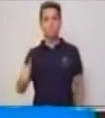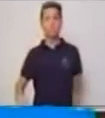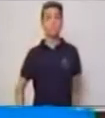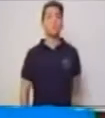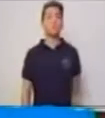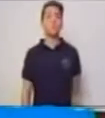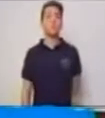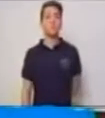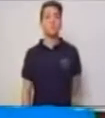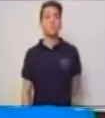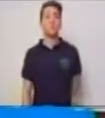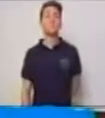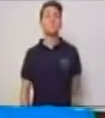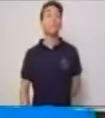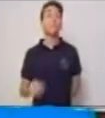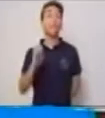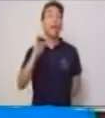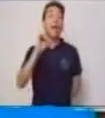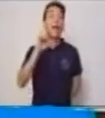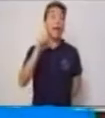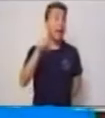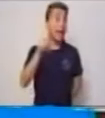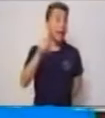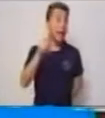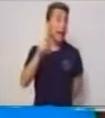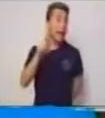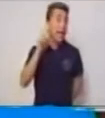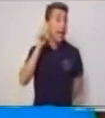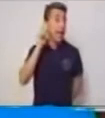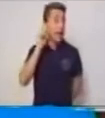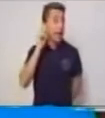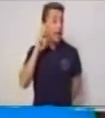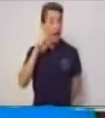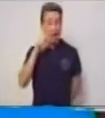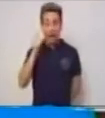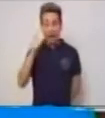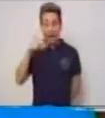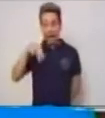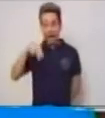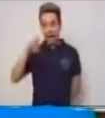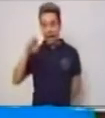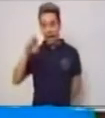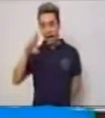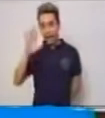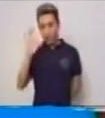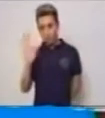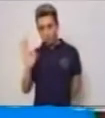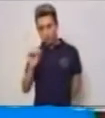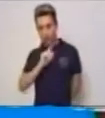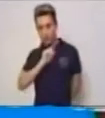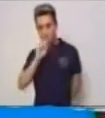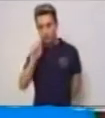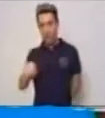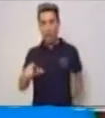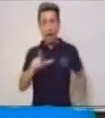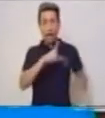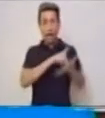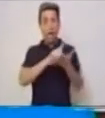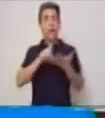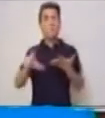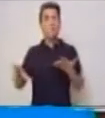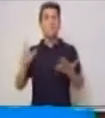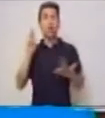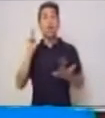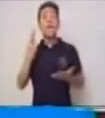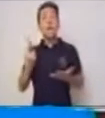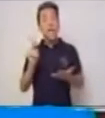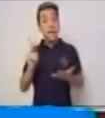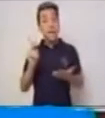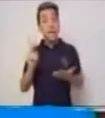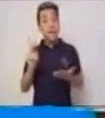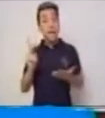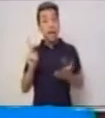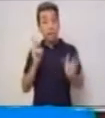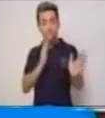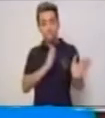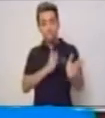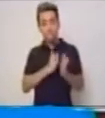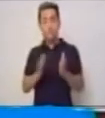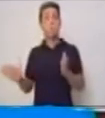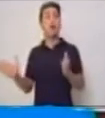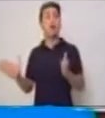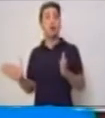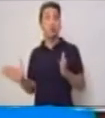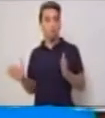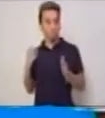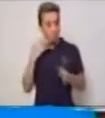El granero está limpio y preparado. De nuevo tenemos